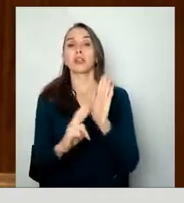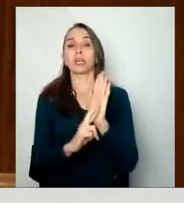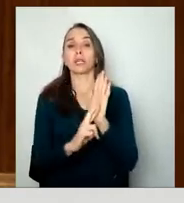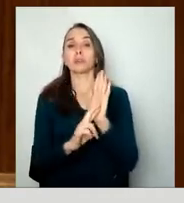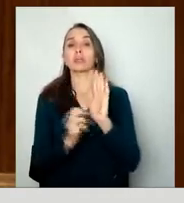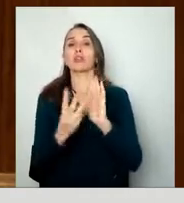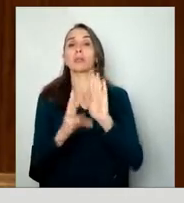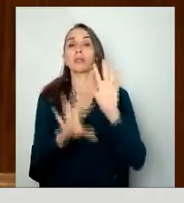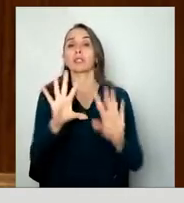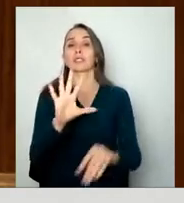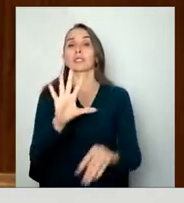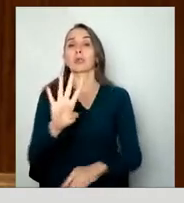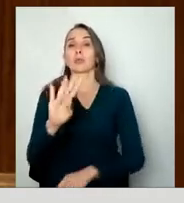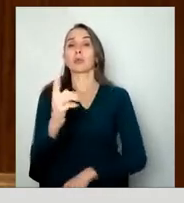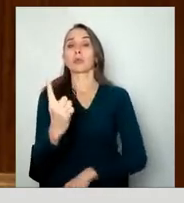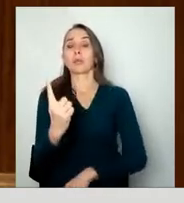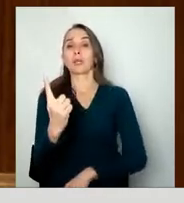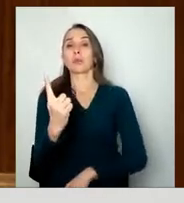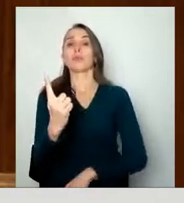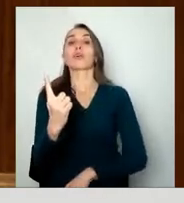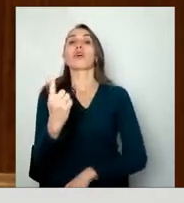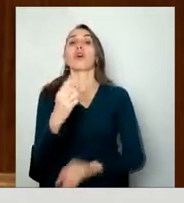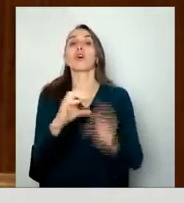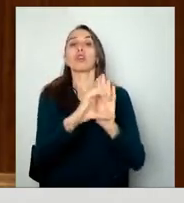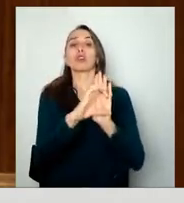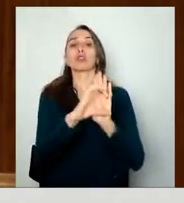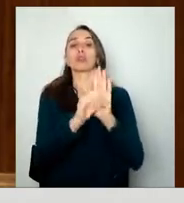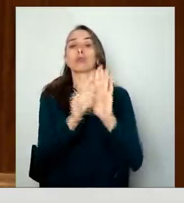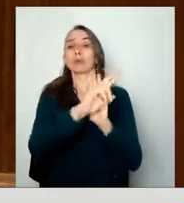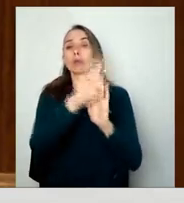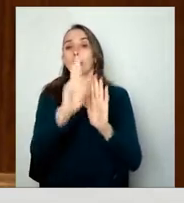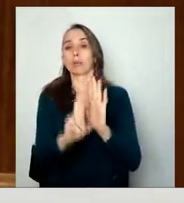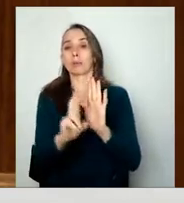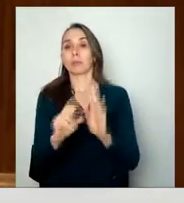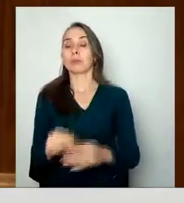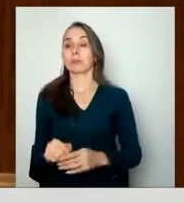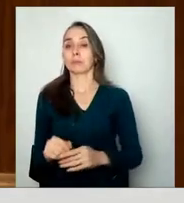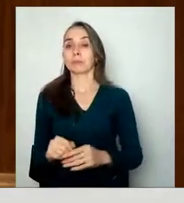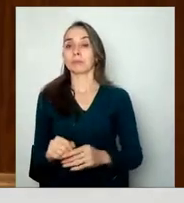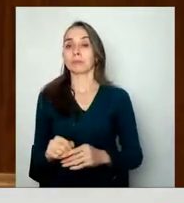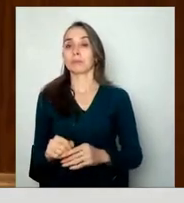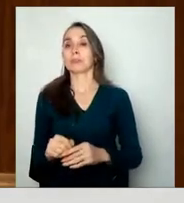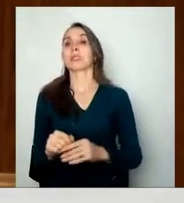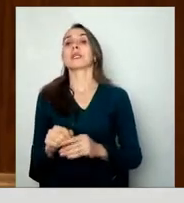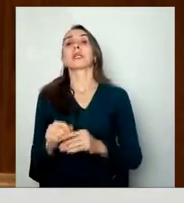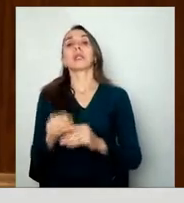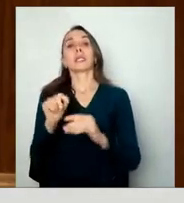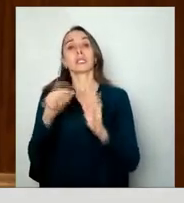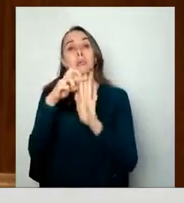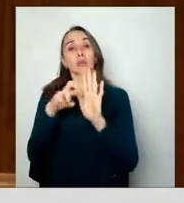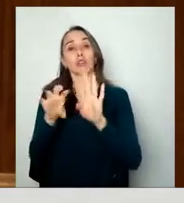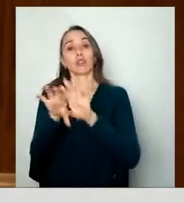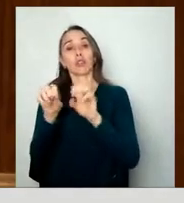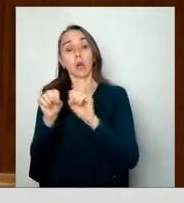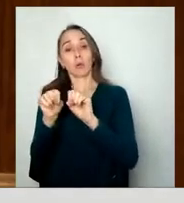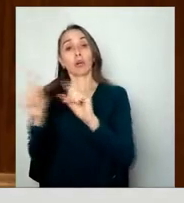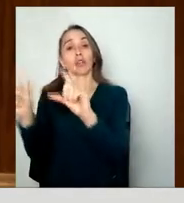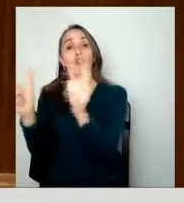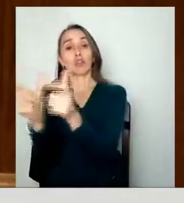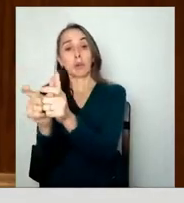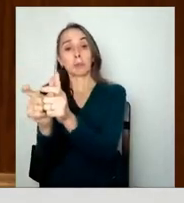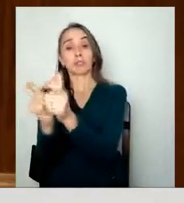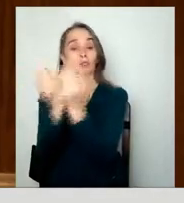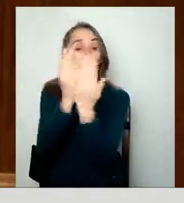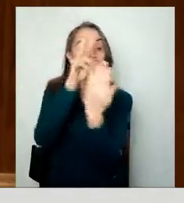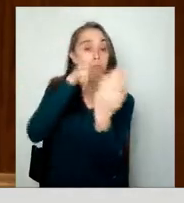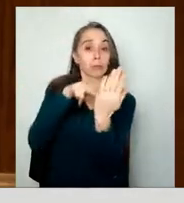54 número 1 de la constitución política de la República para el estudio este proyecto de acuerdo la comisión recibió en sucesión fecha